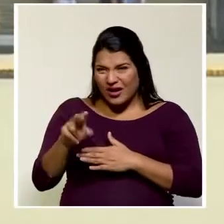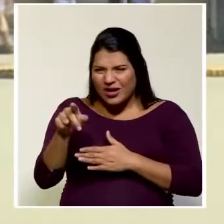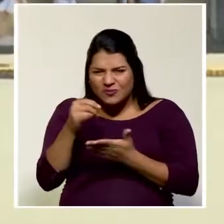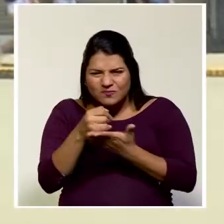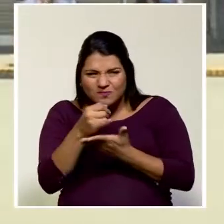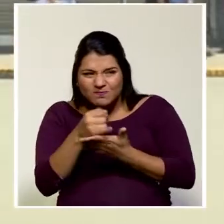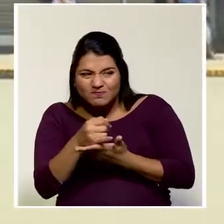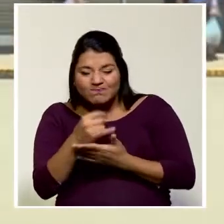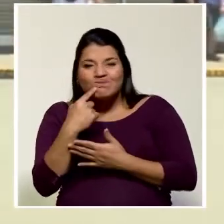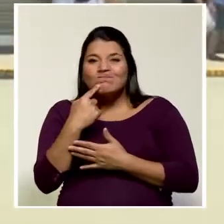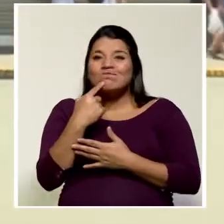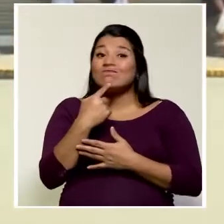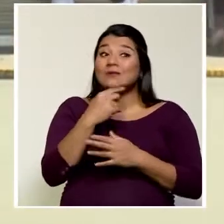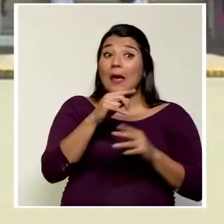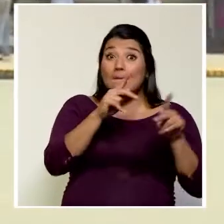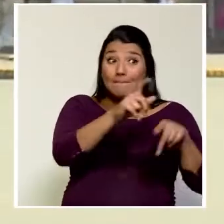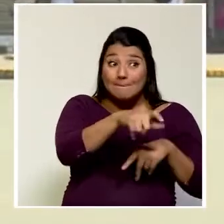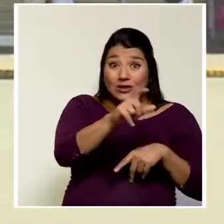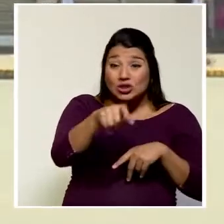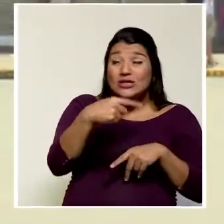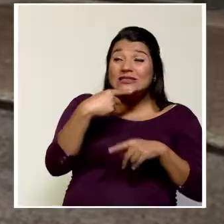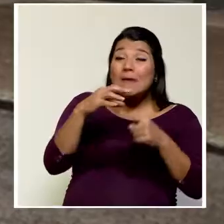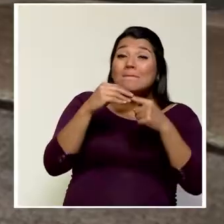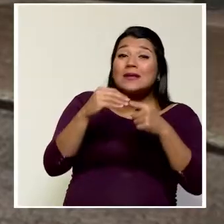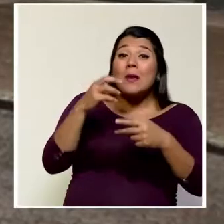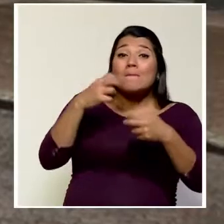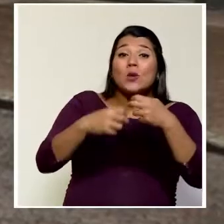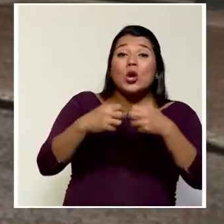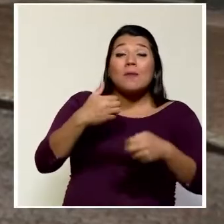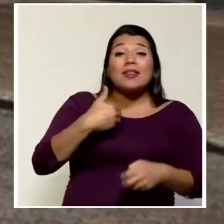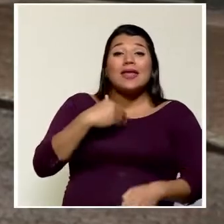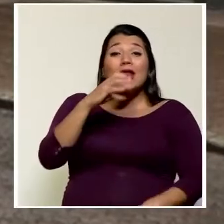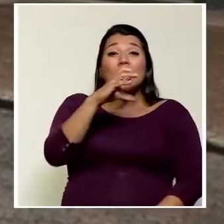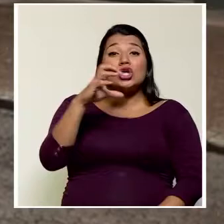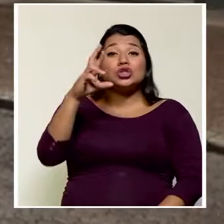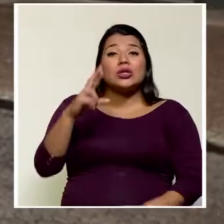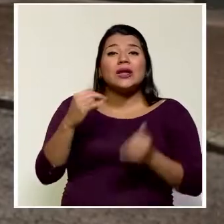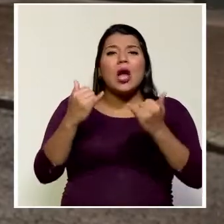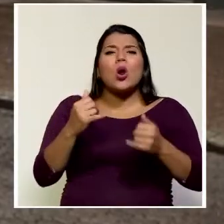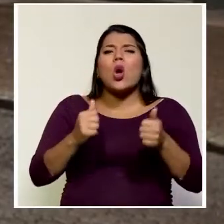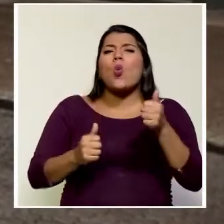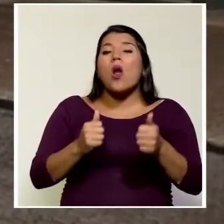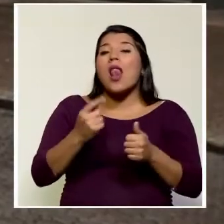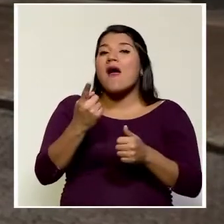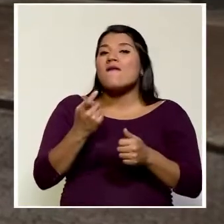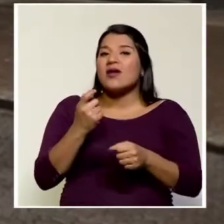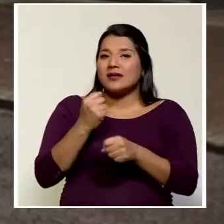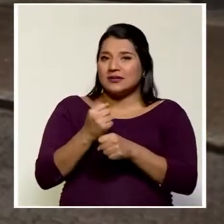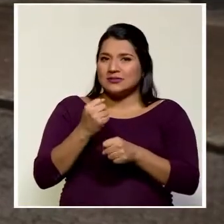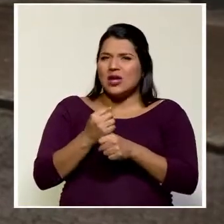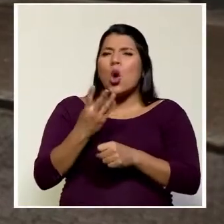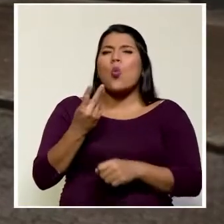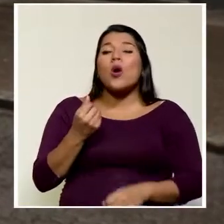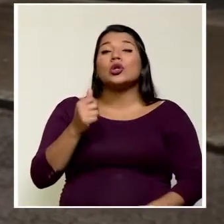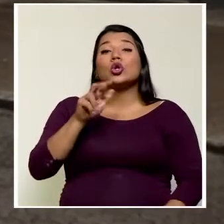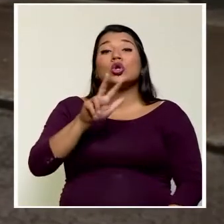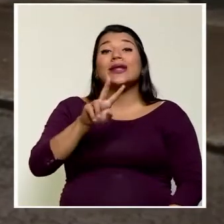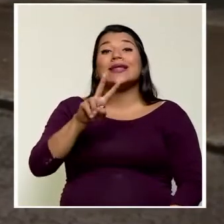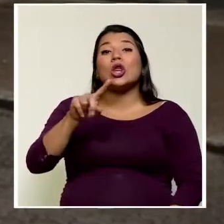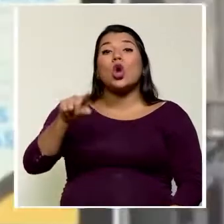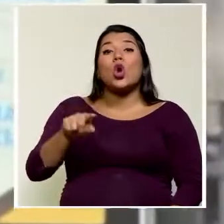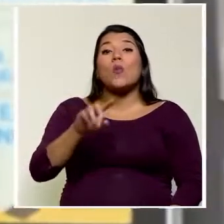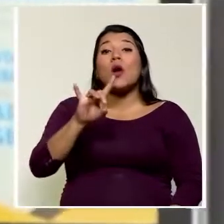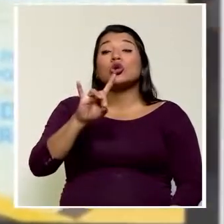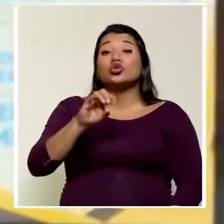claridad que el principal problema del país es hoy el desempleo. Para un 32,8% de las